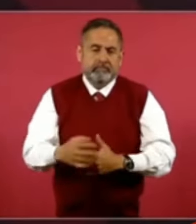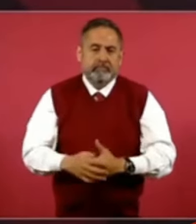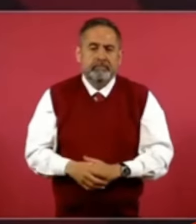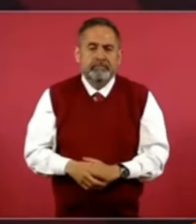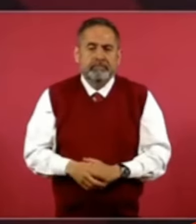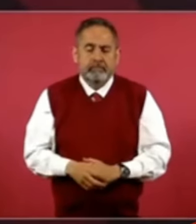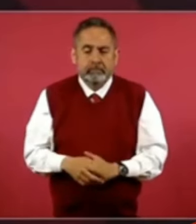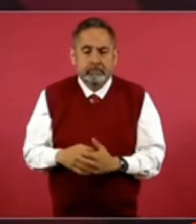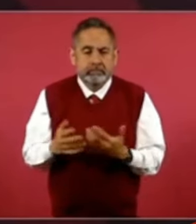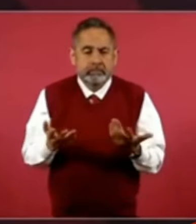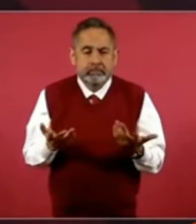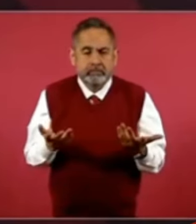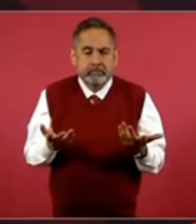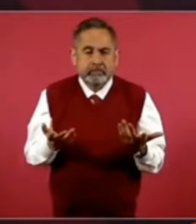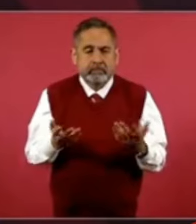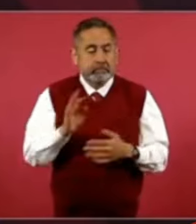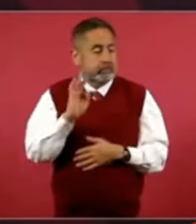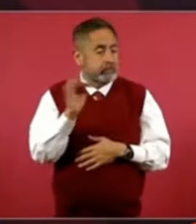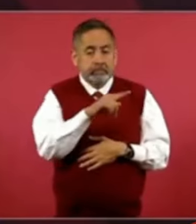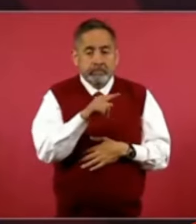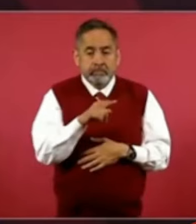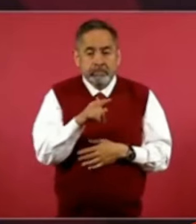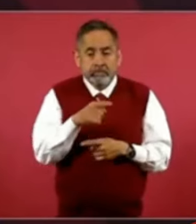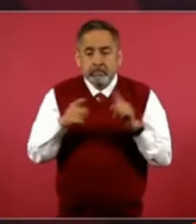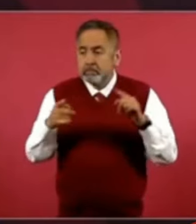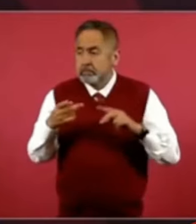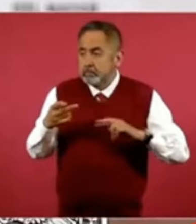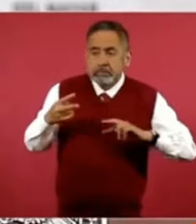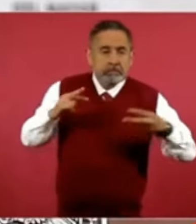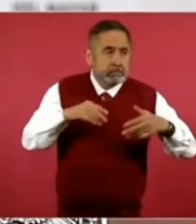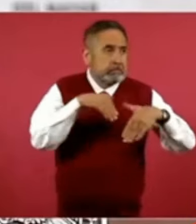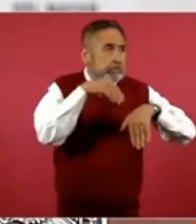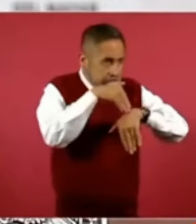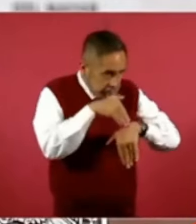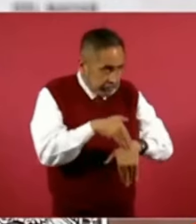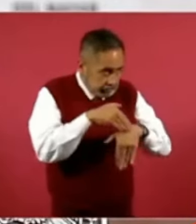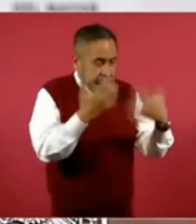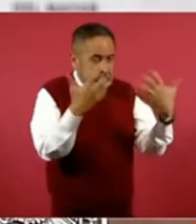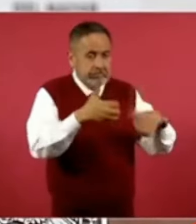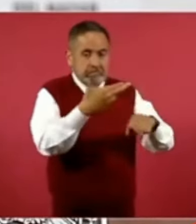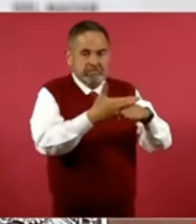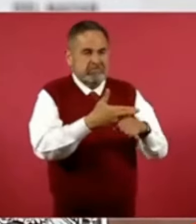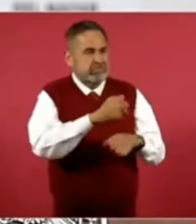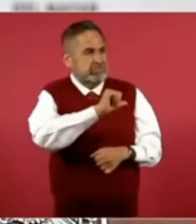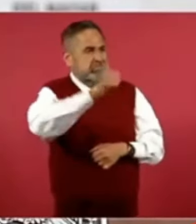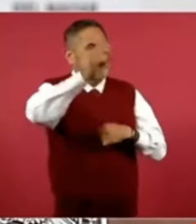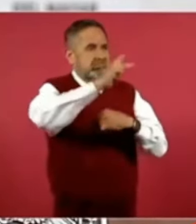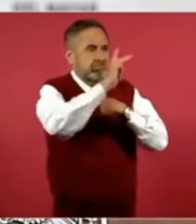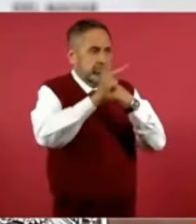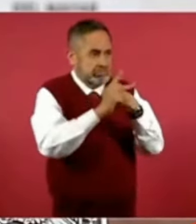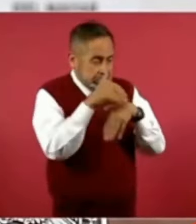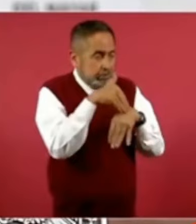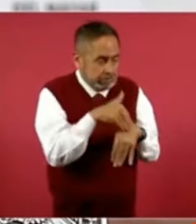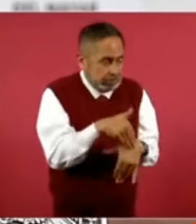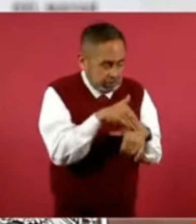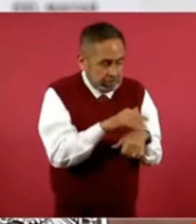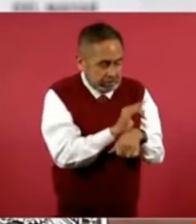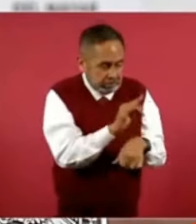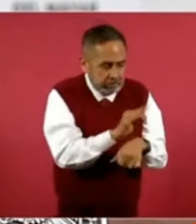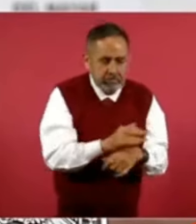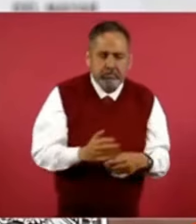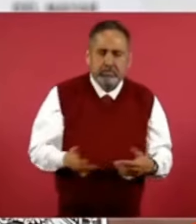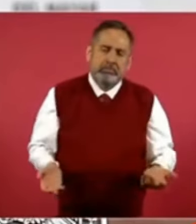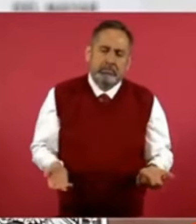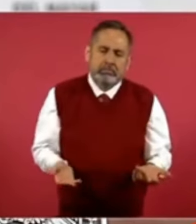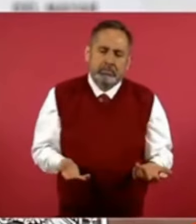Y que si se pone al servicio de una empresa eléctrica extranjera, es